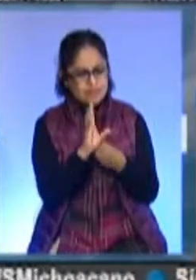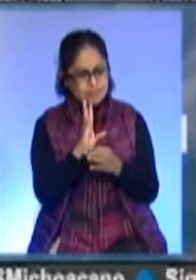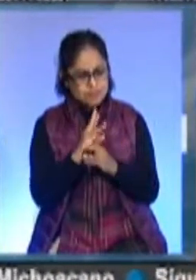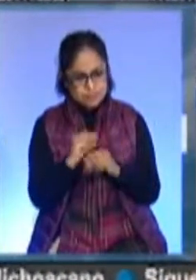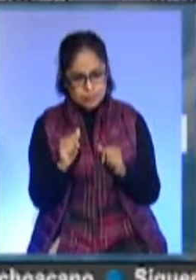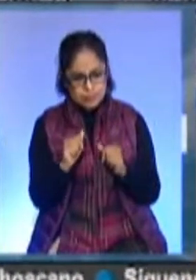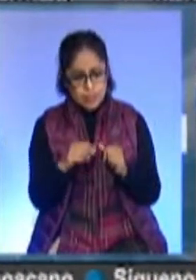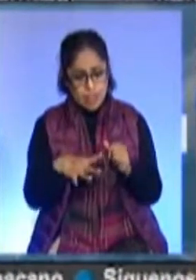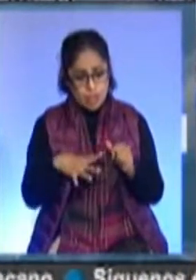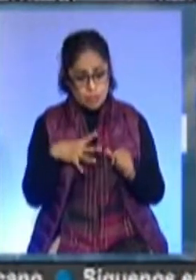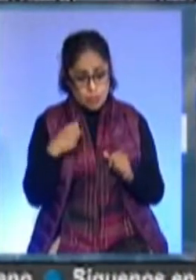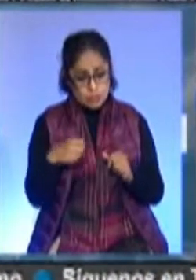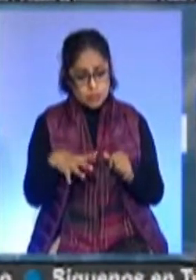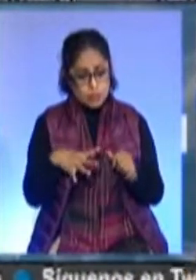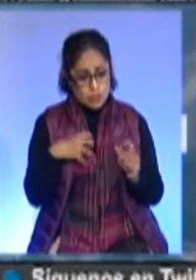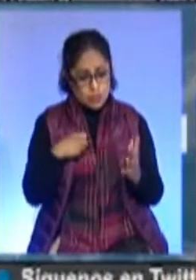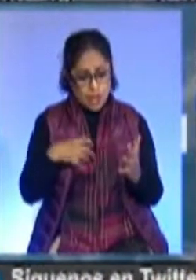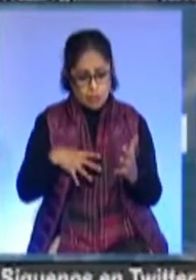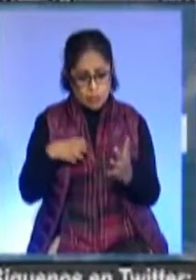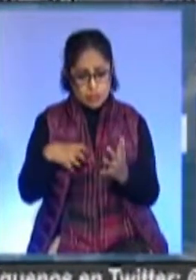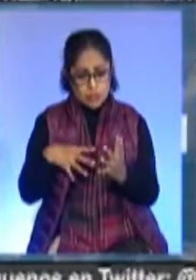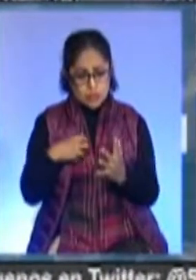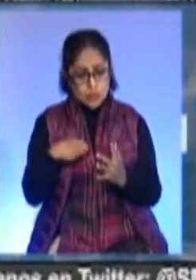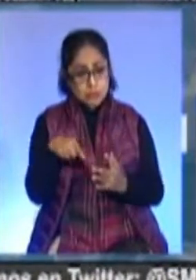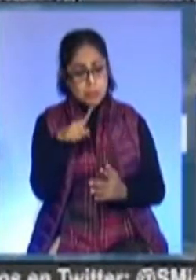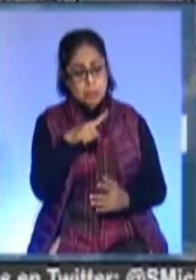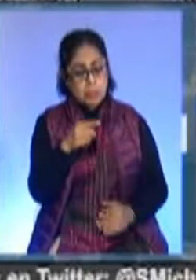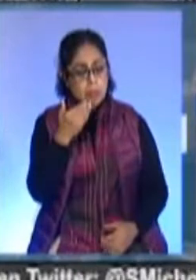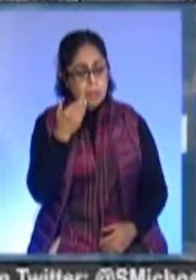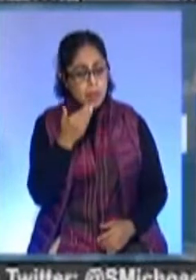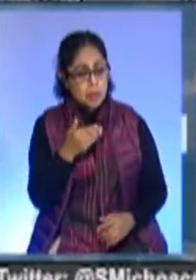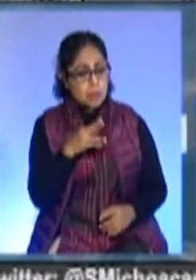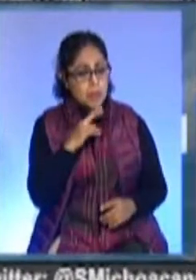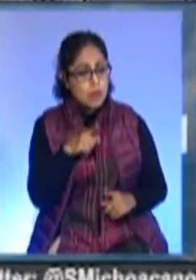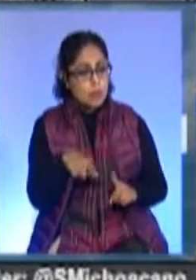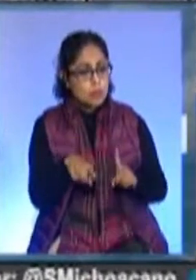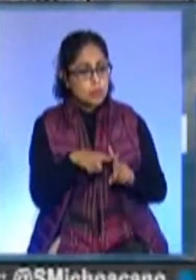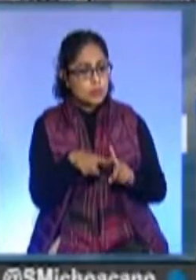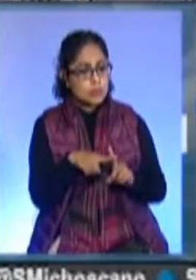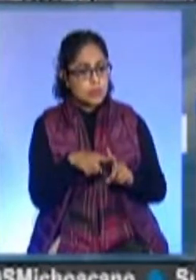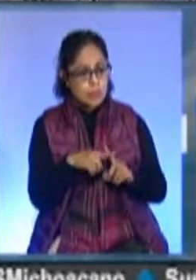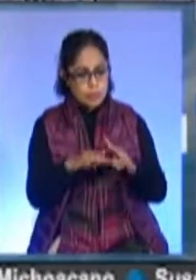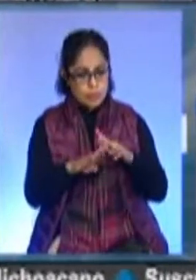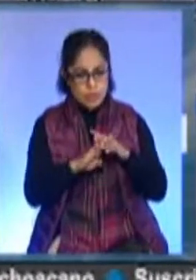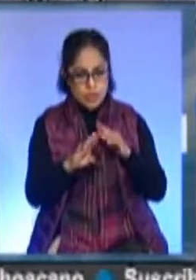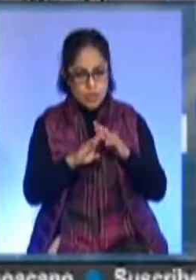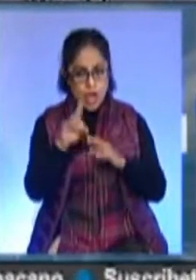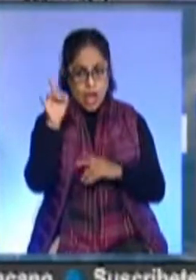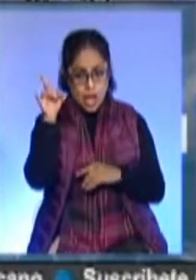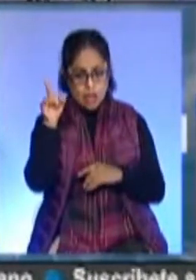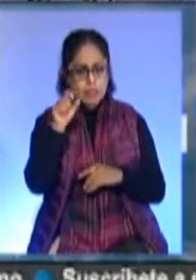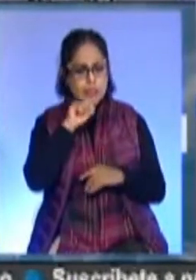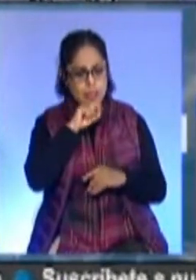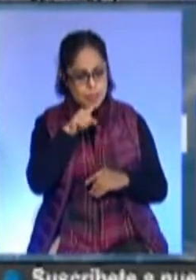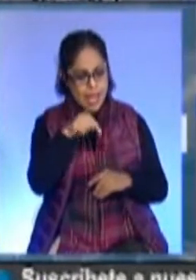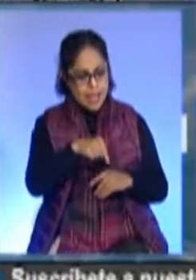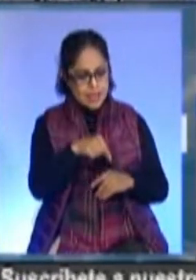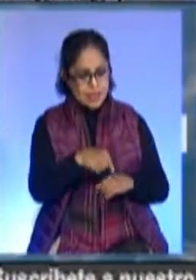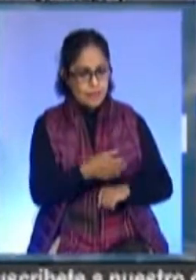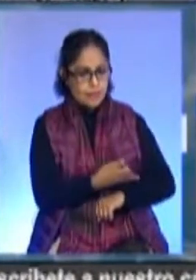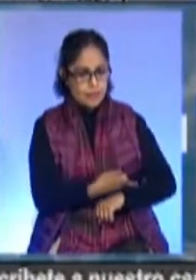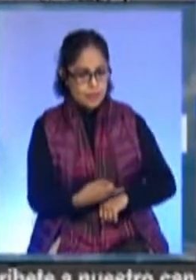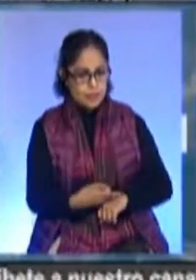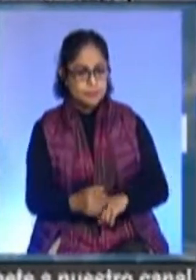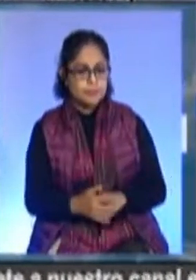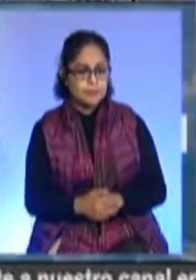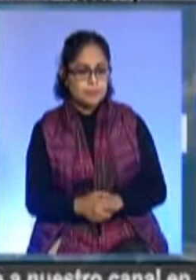de cada una de ellas, por supuesto que lo van a resentir de manera positiva los migrantes, no solo allá, sino las familias de los migrantes también aquí en Michoacán.